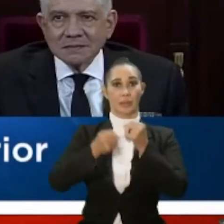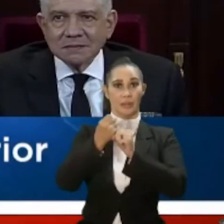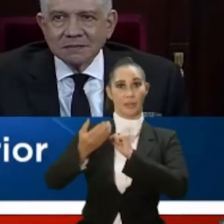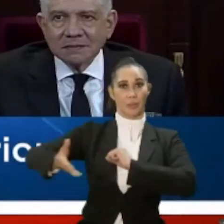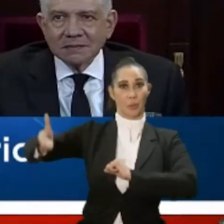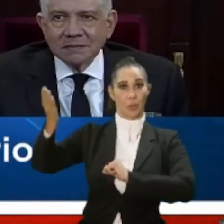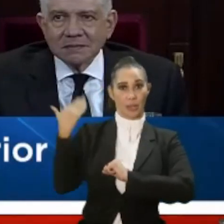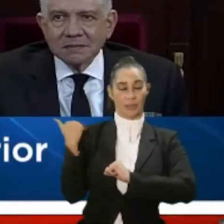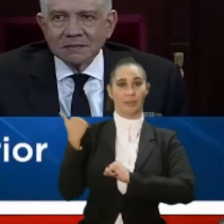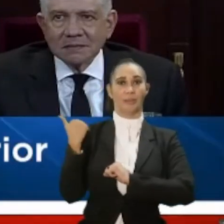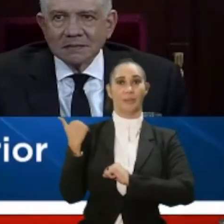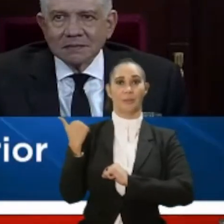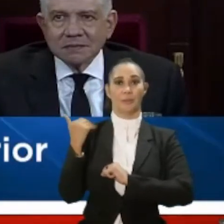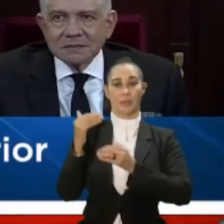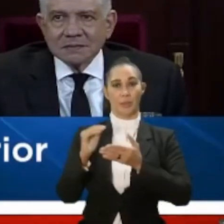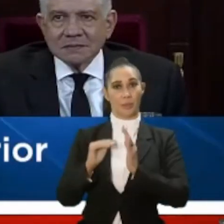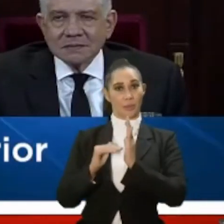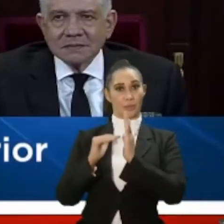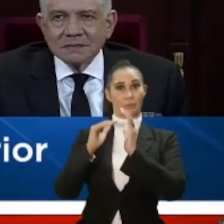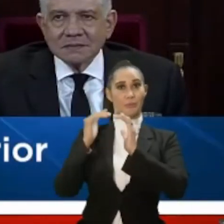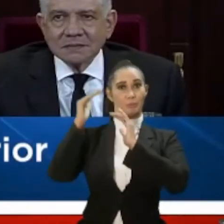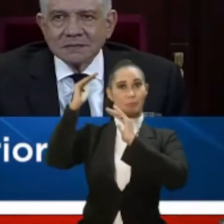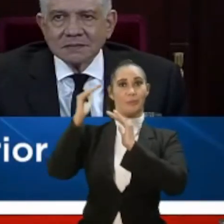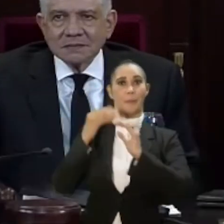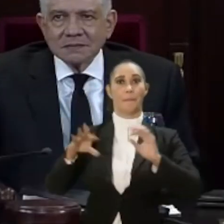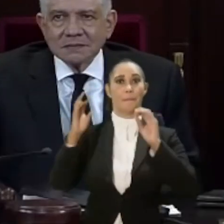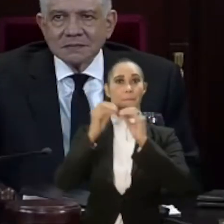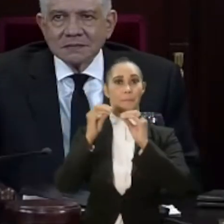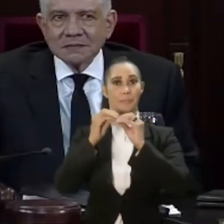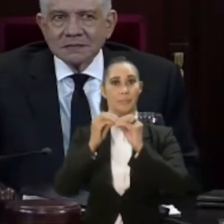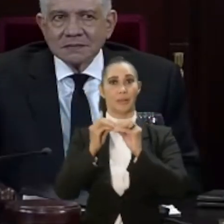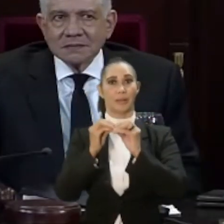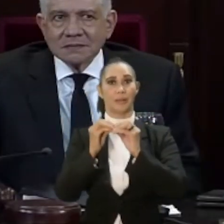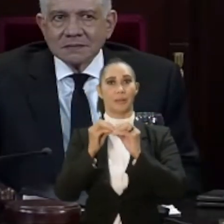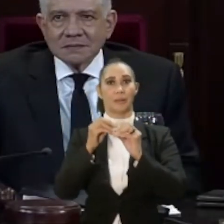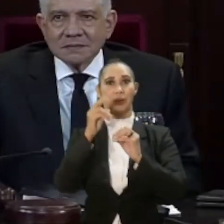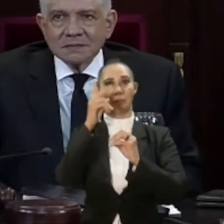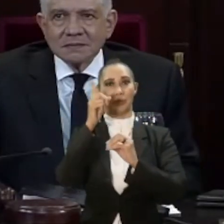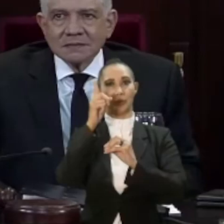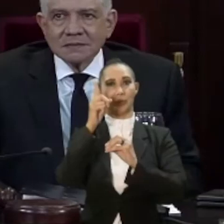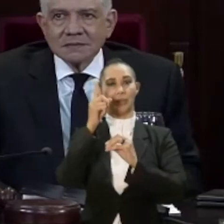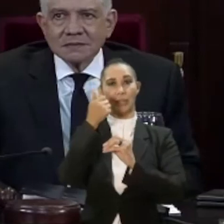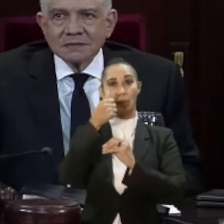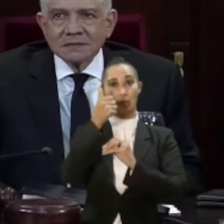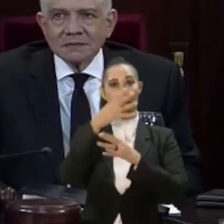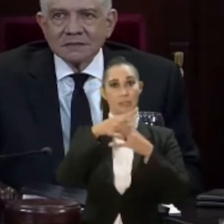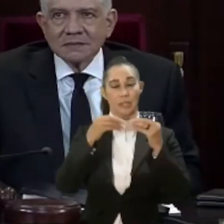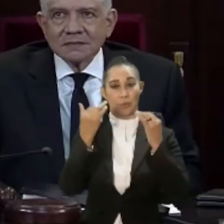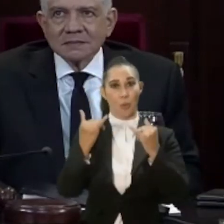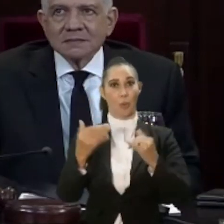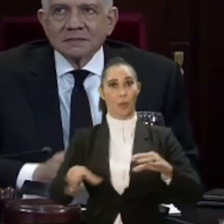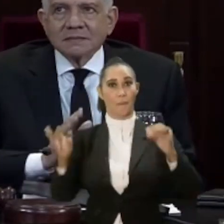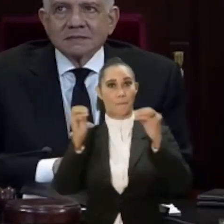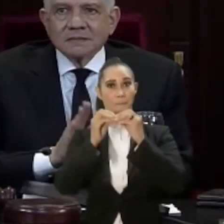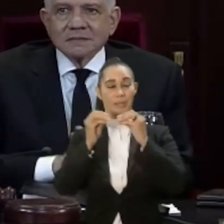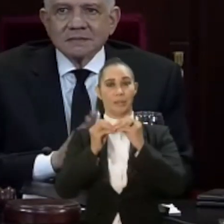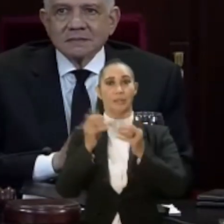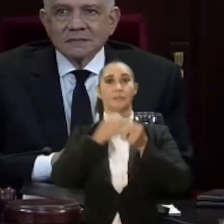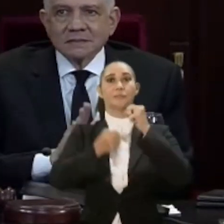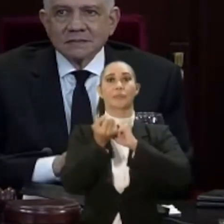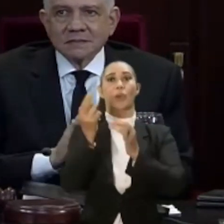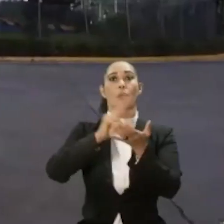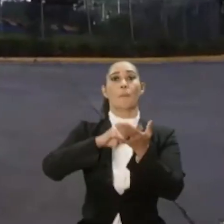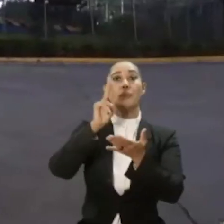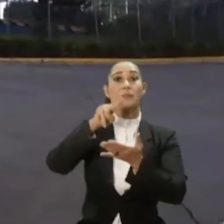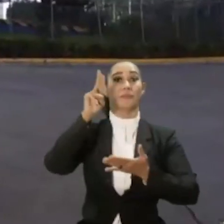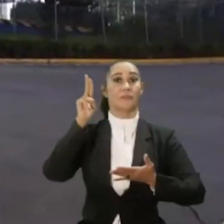un crecimiento muy superior al promedio experimentado durante casi una década. En el año